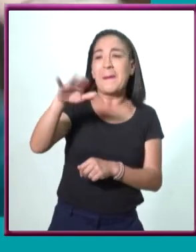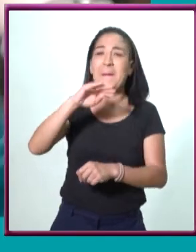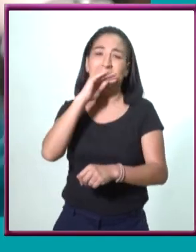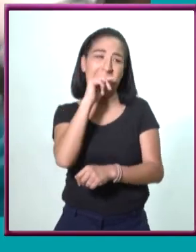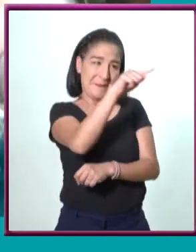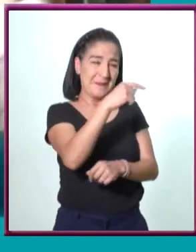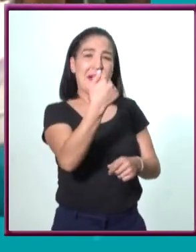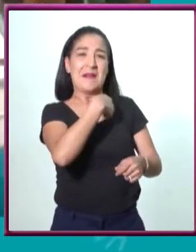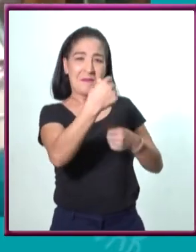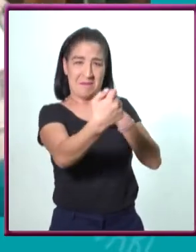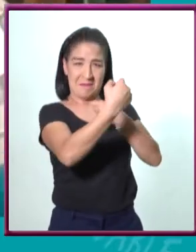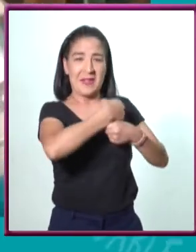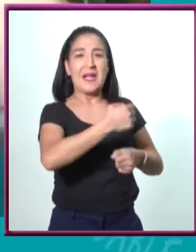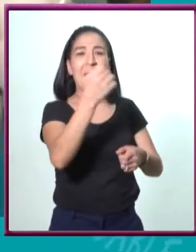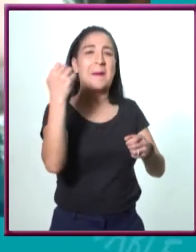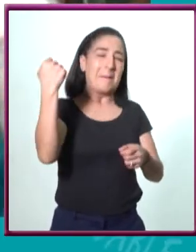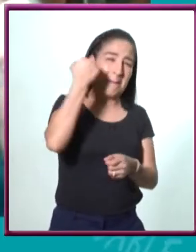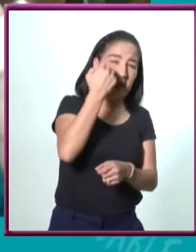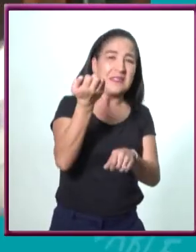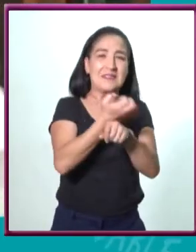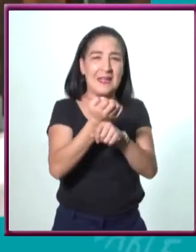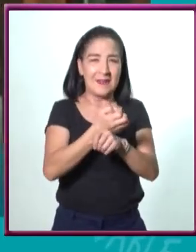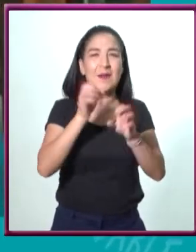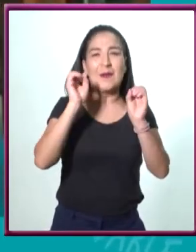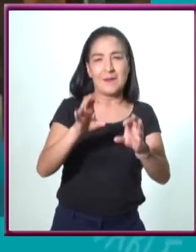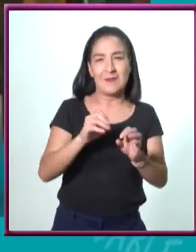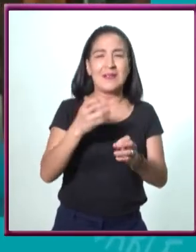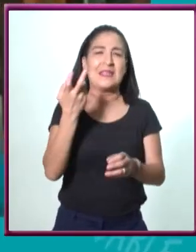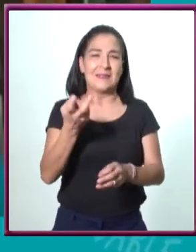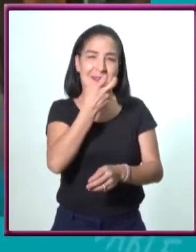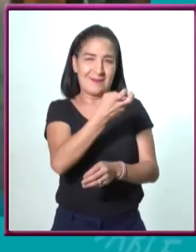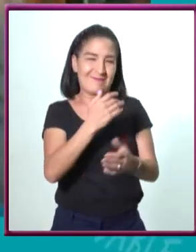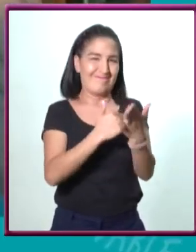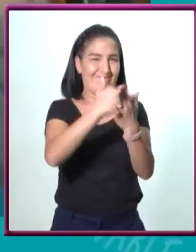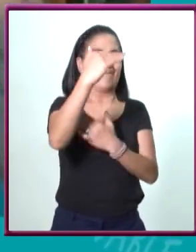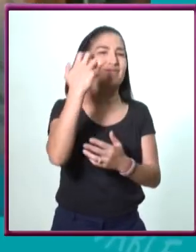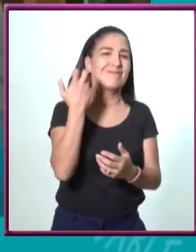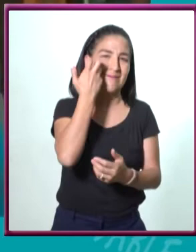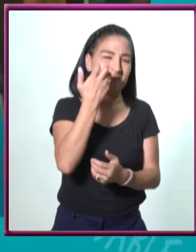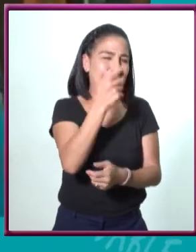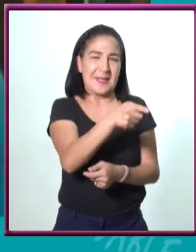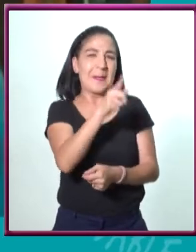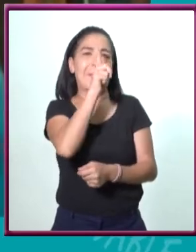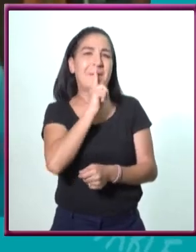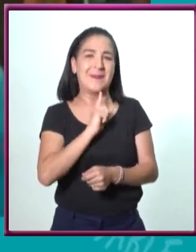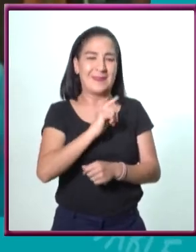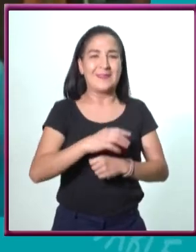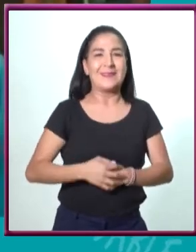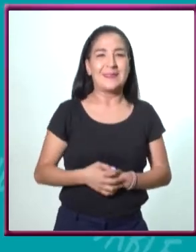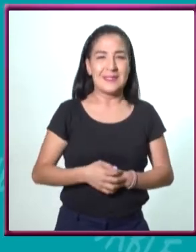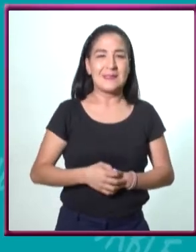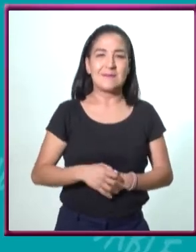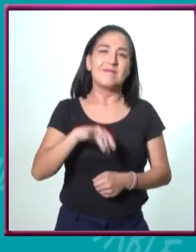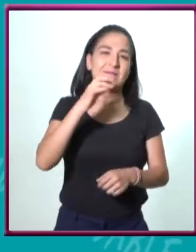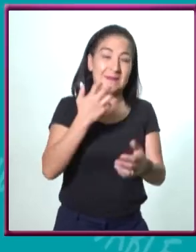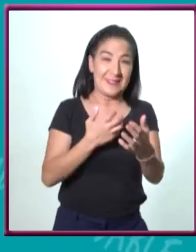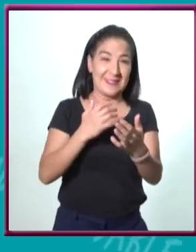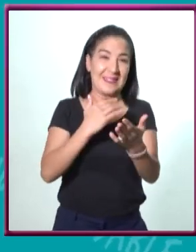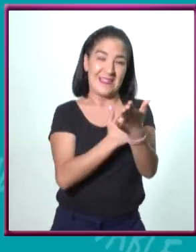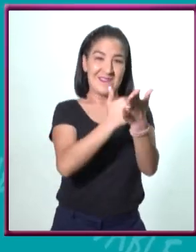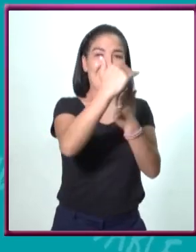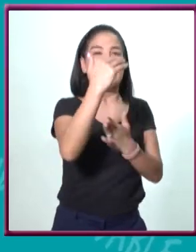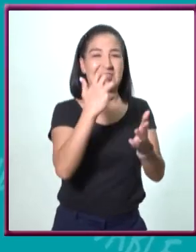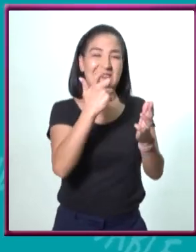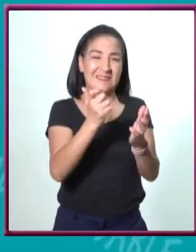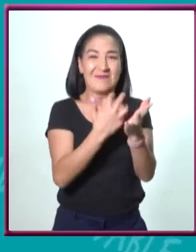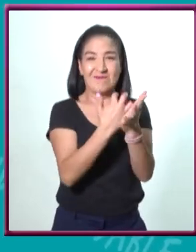me salió sangre, es que me dolió horrible, o sea, eso ya es exagerar y fue mentira porque no es así. Sí, exagerar